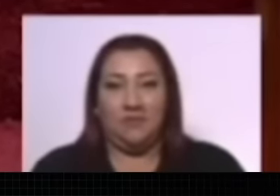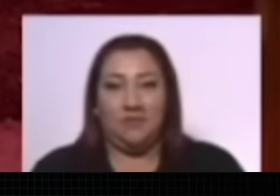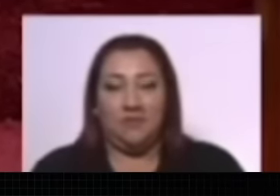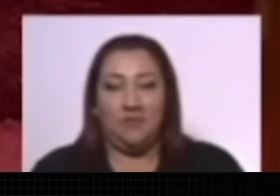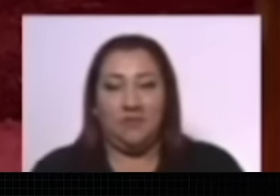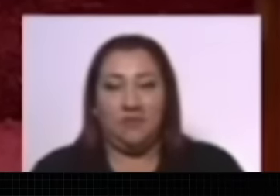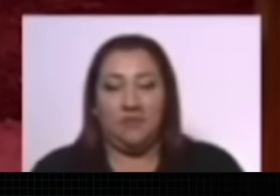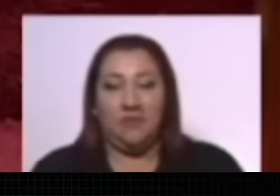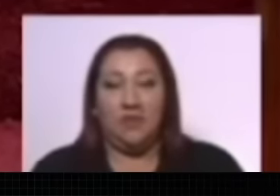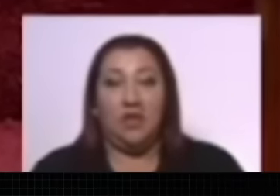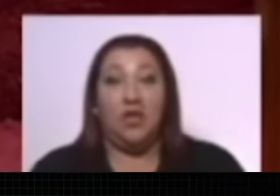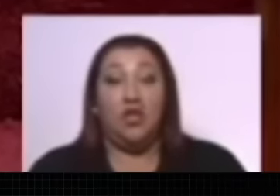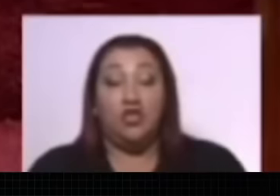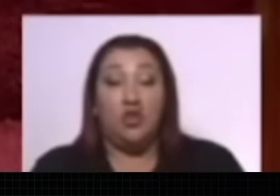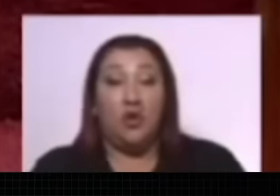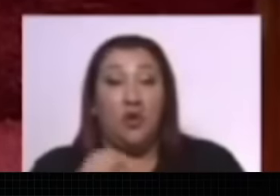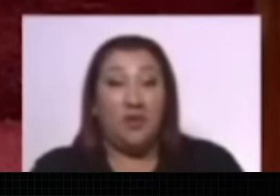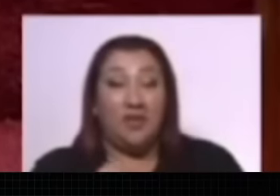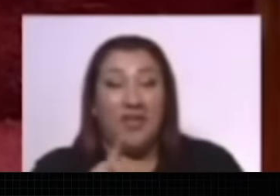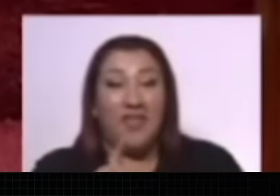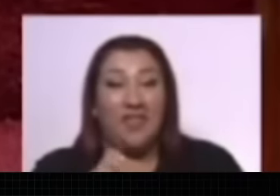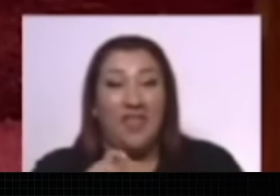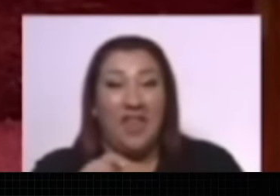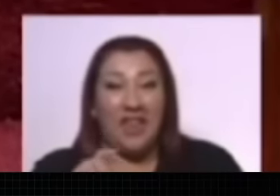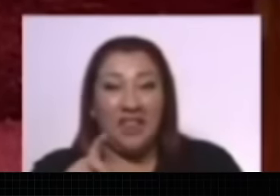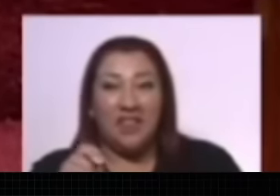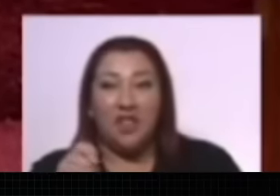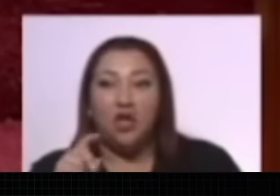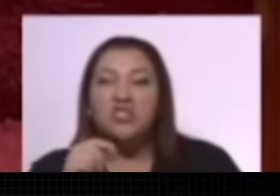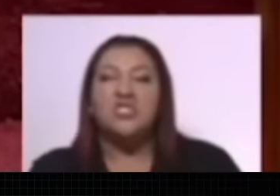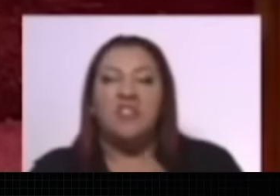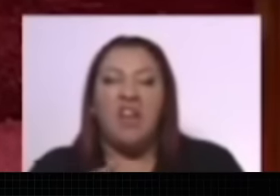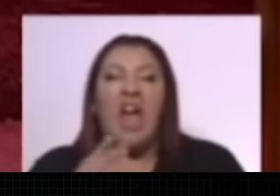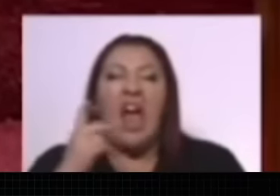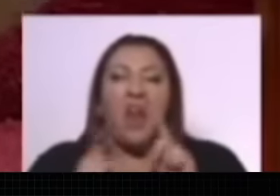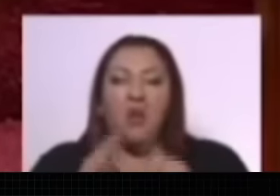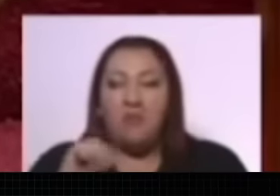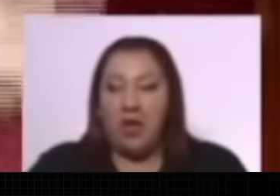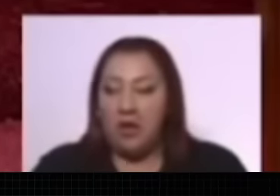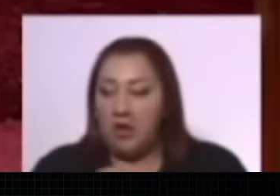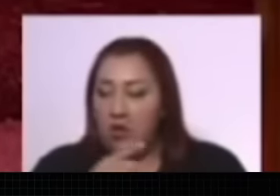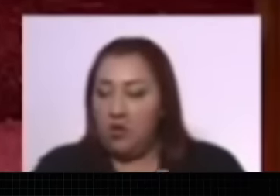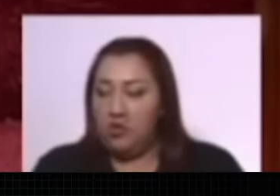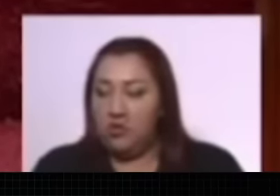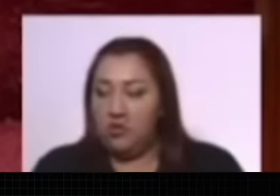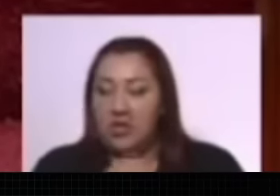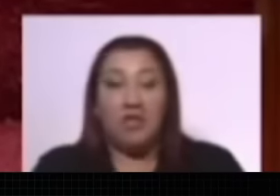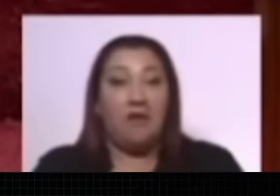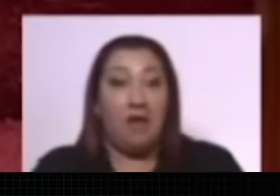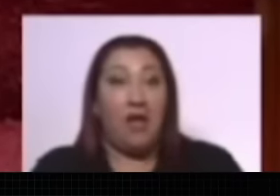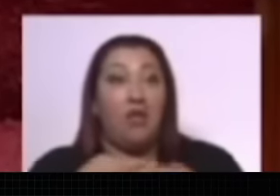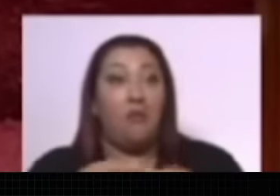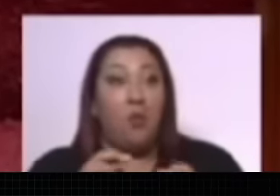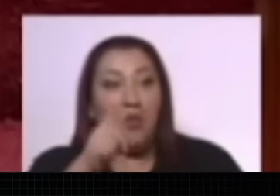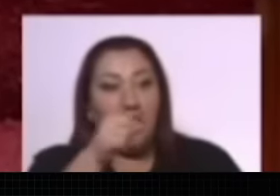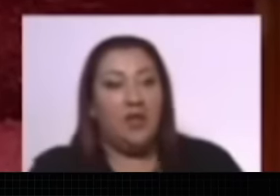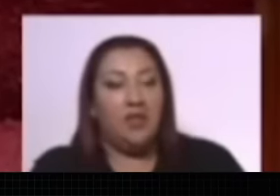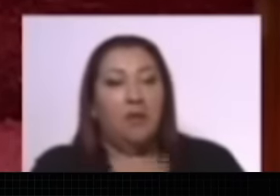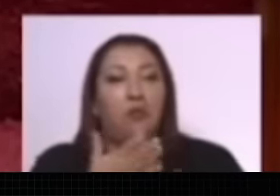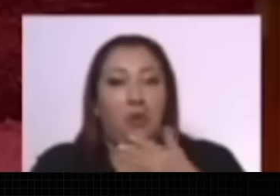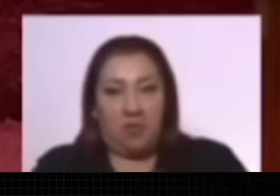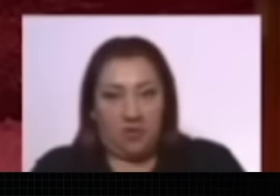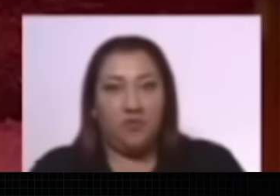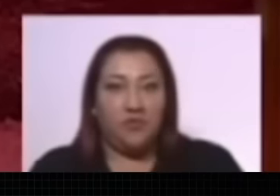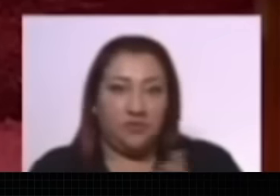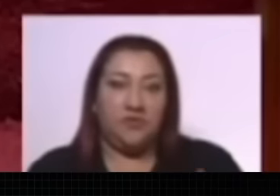de la presunta comisión de delitos contra la función pública, delitos de